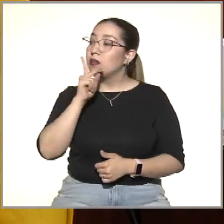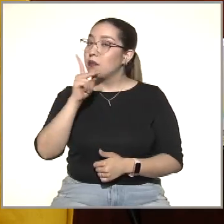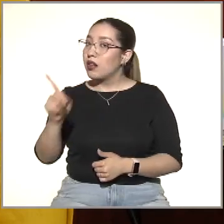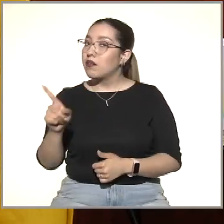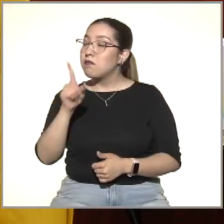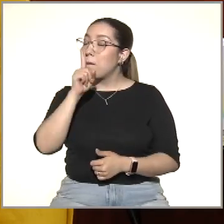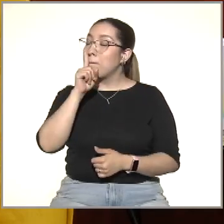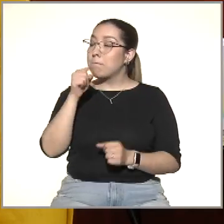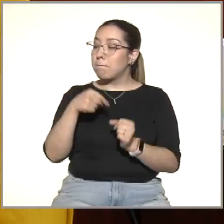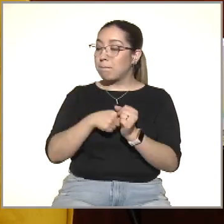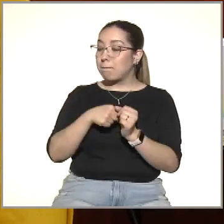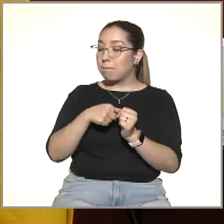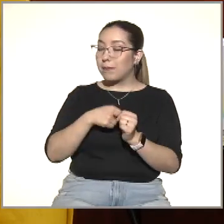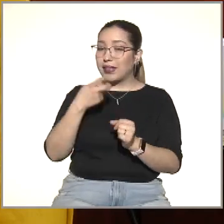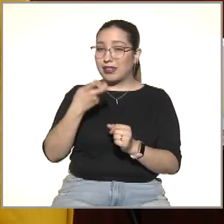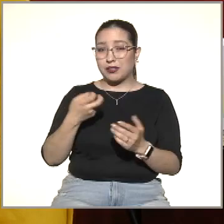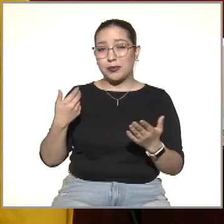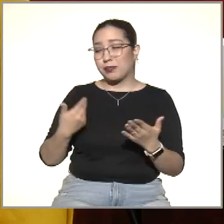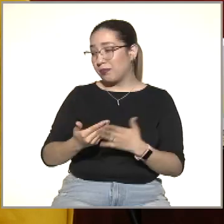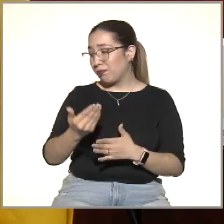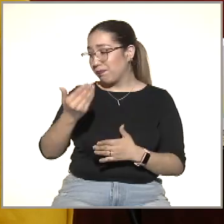de la humanidad.